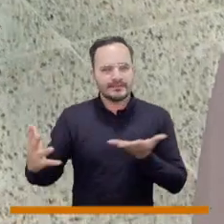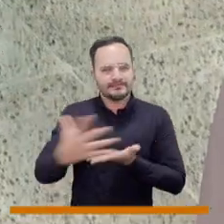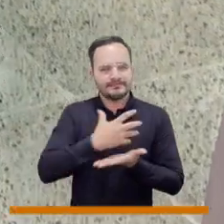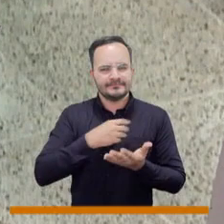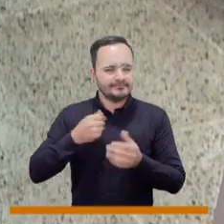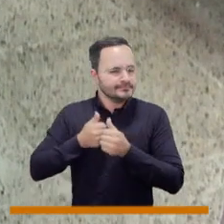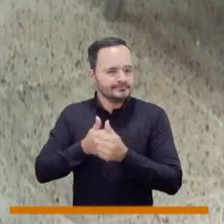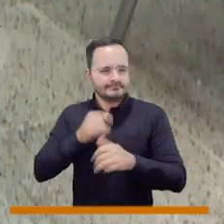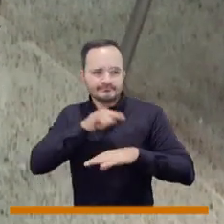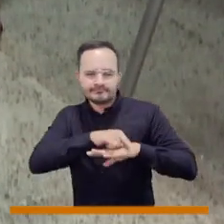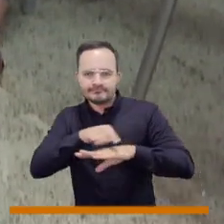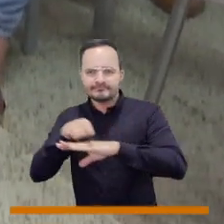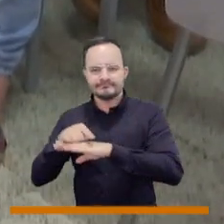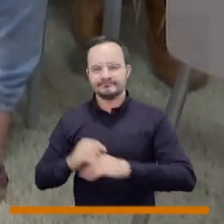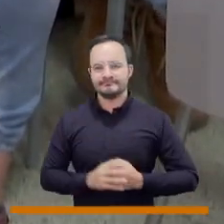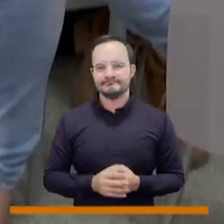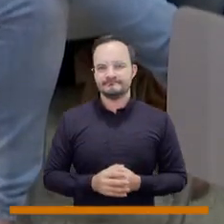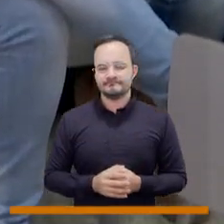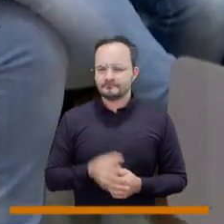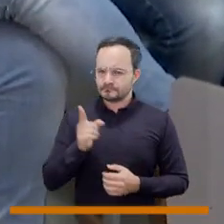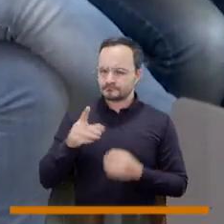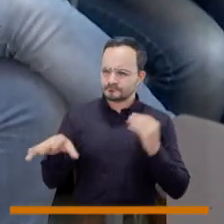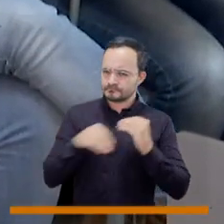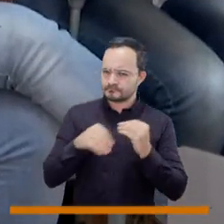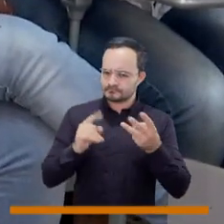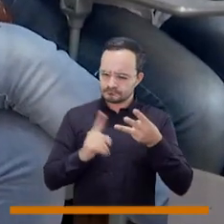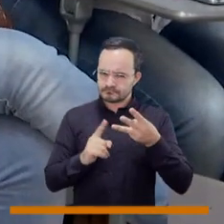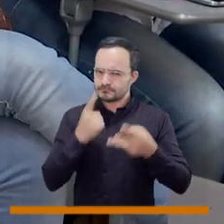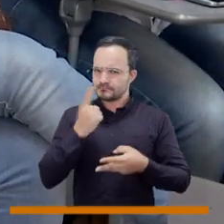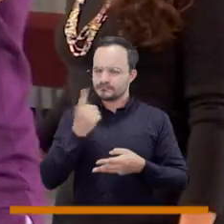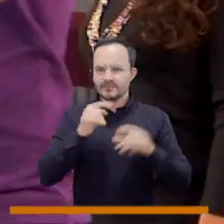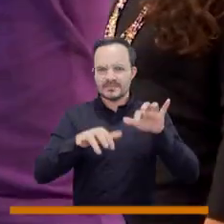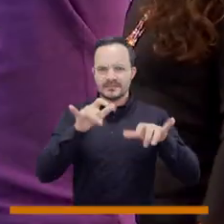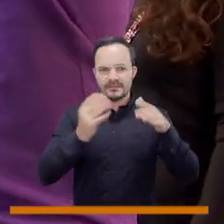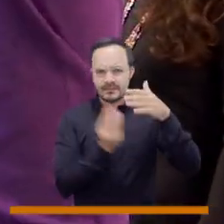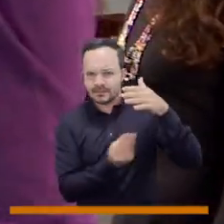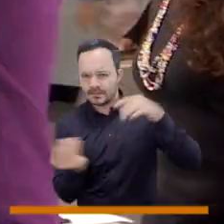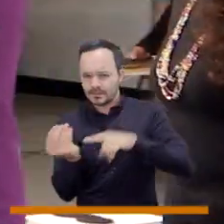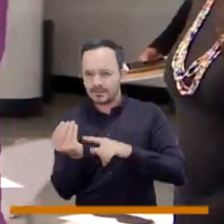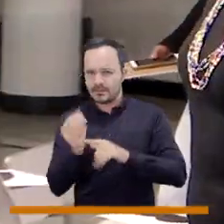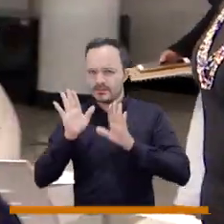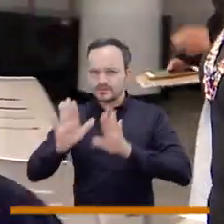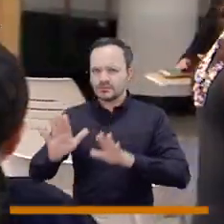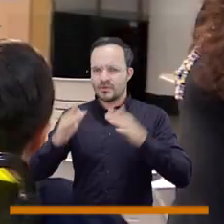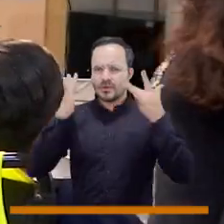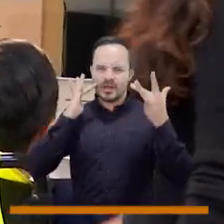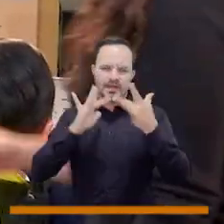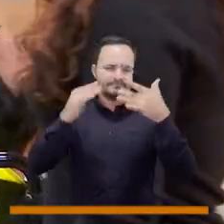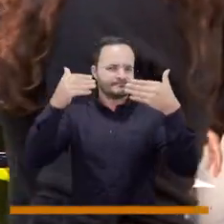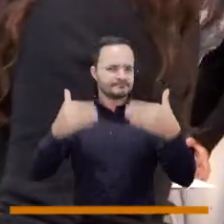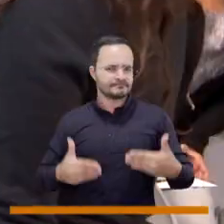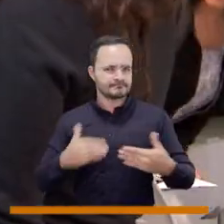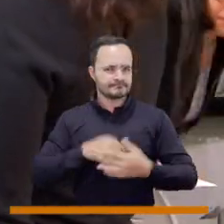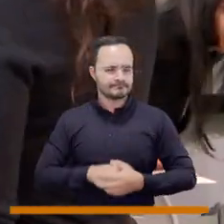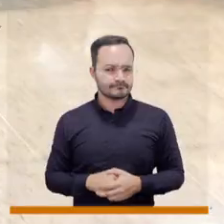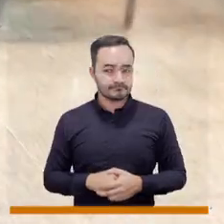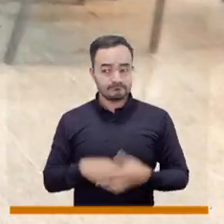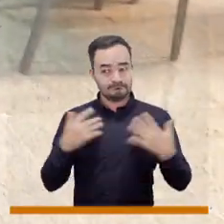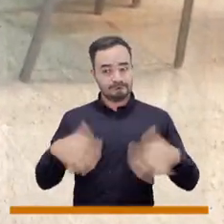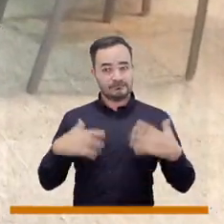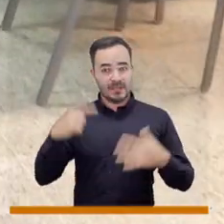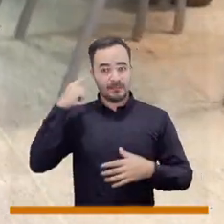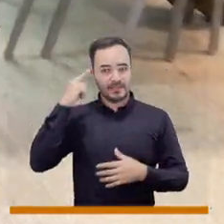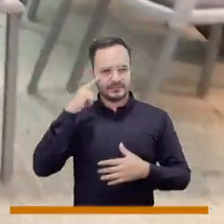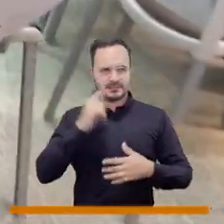discapacidad. Pero además también, concejal, usted ha propuesto la creación de una subsecretaría de discapacidad.